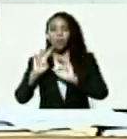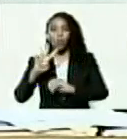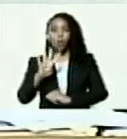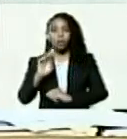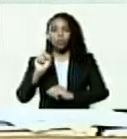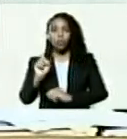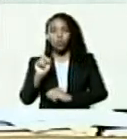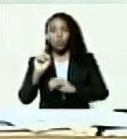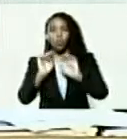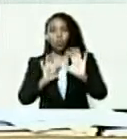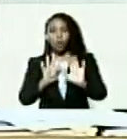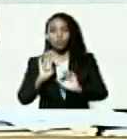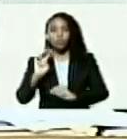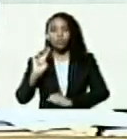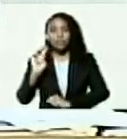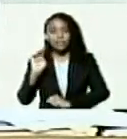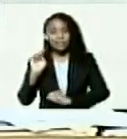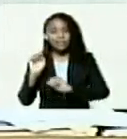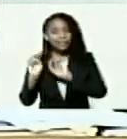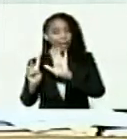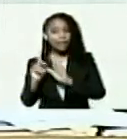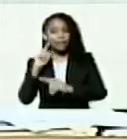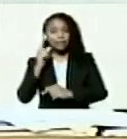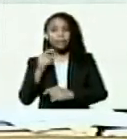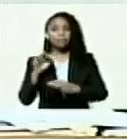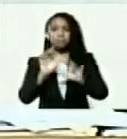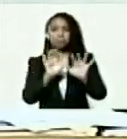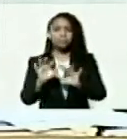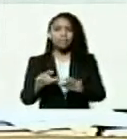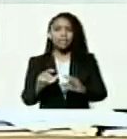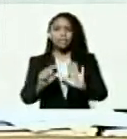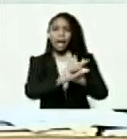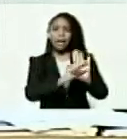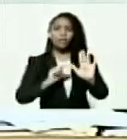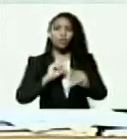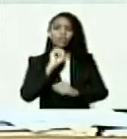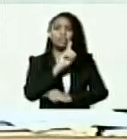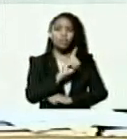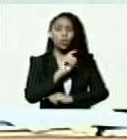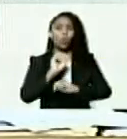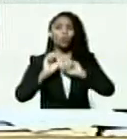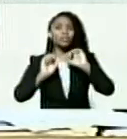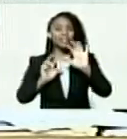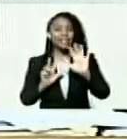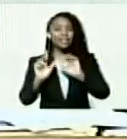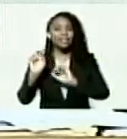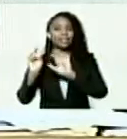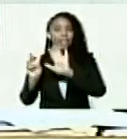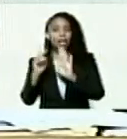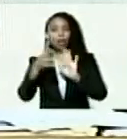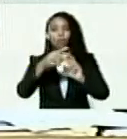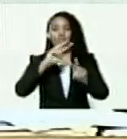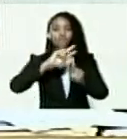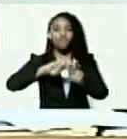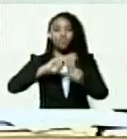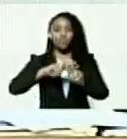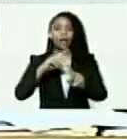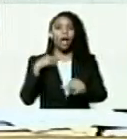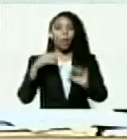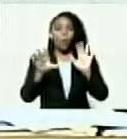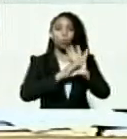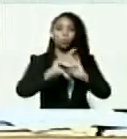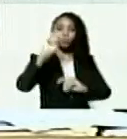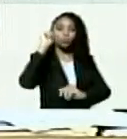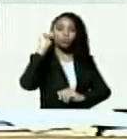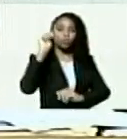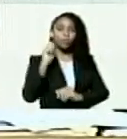5894147. Ciudadana secretaria, por favor, sírvase leer el artículo 187, numeral 20 de la Constitución de la República Bolivariana